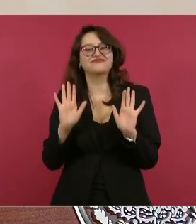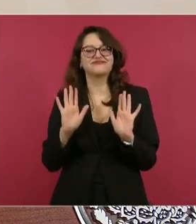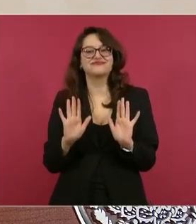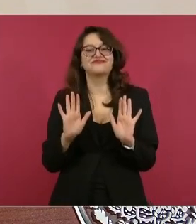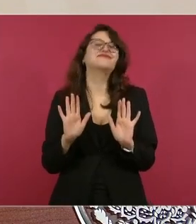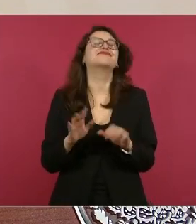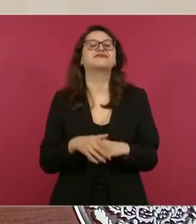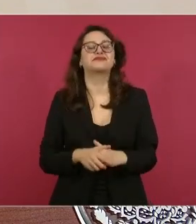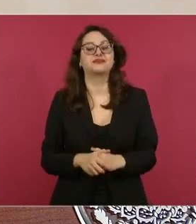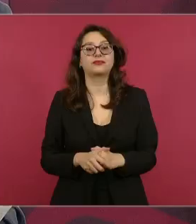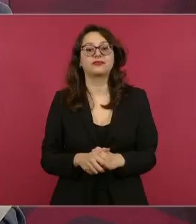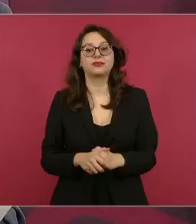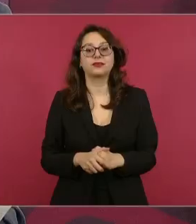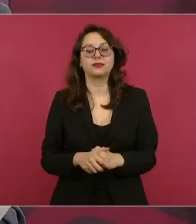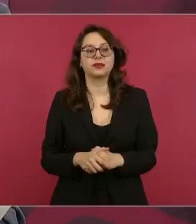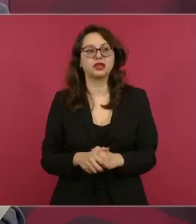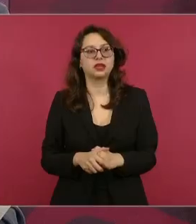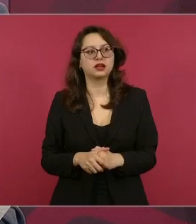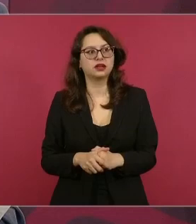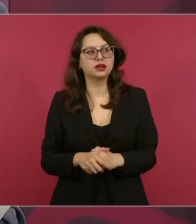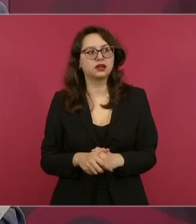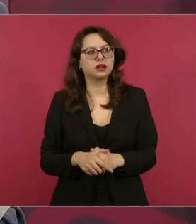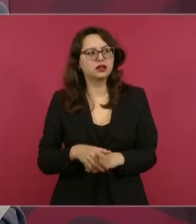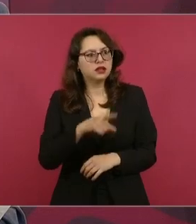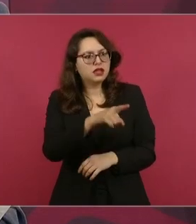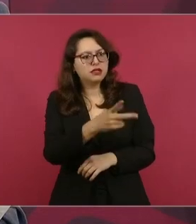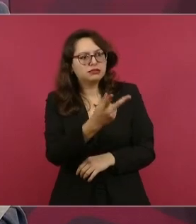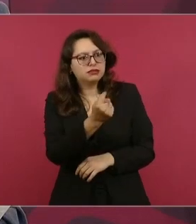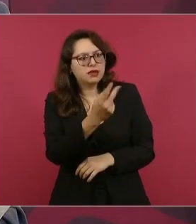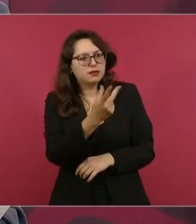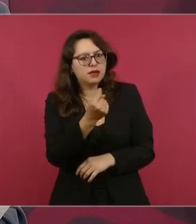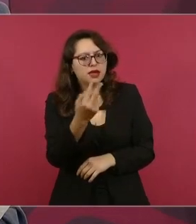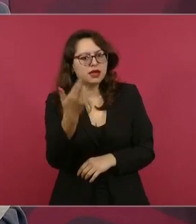está beneficiando con mejores salarios a los maestros.